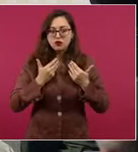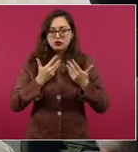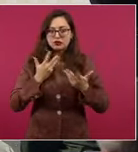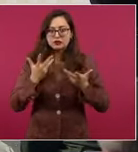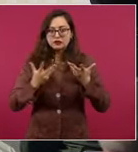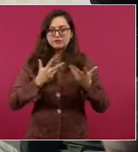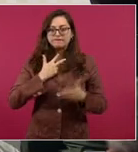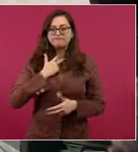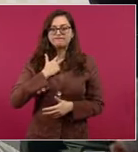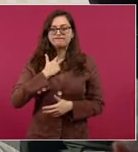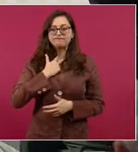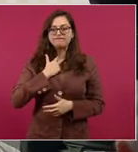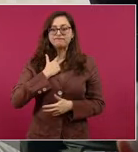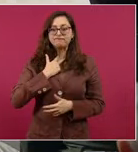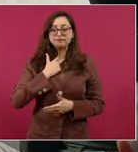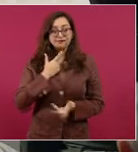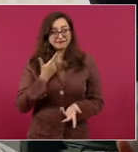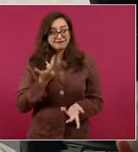de manera ordenada